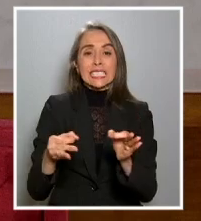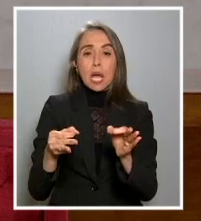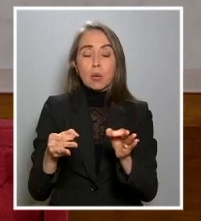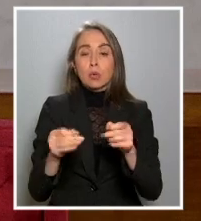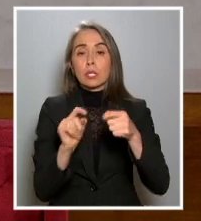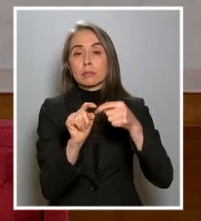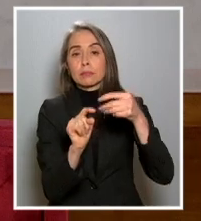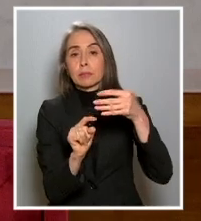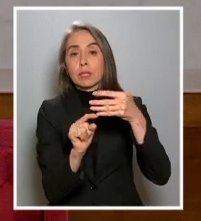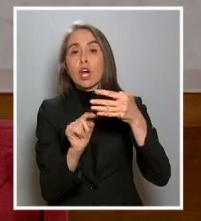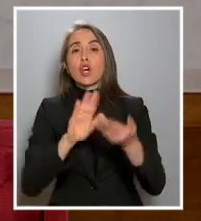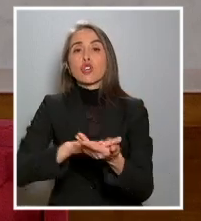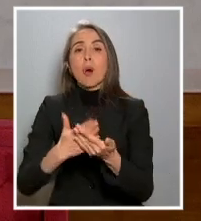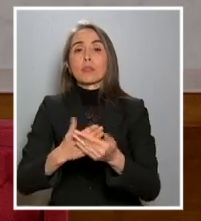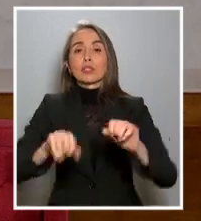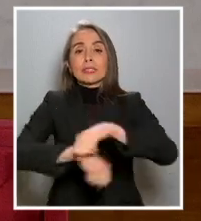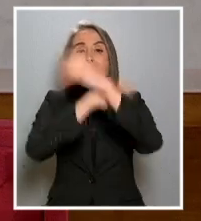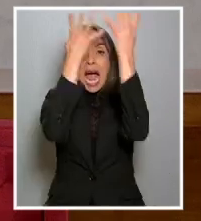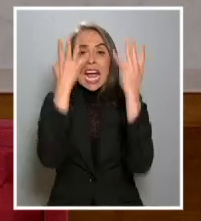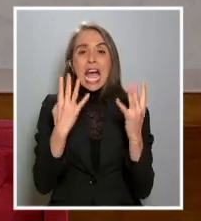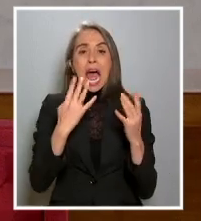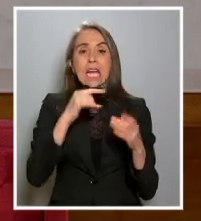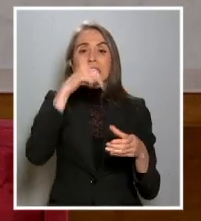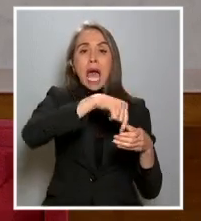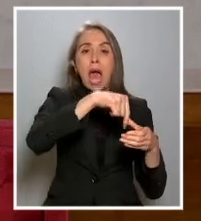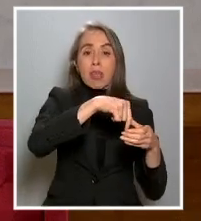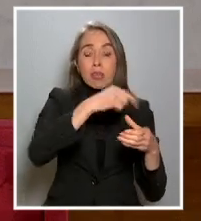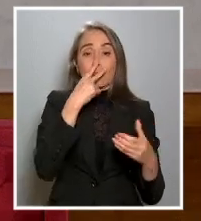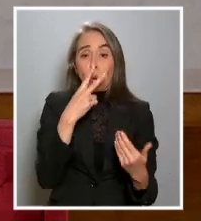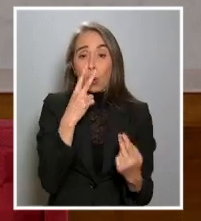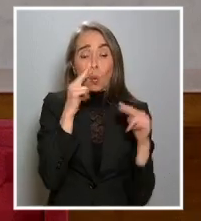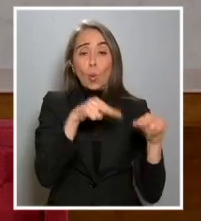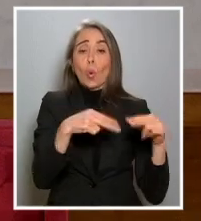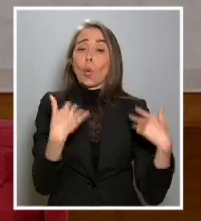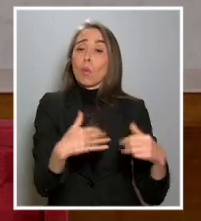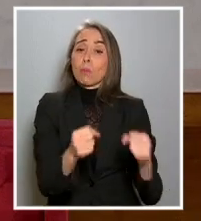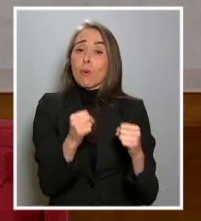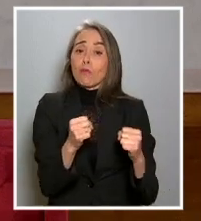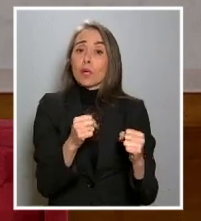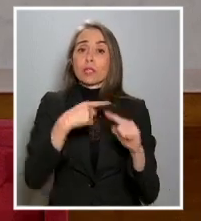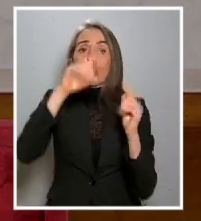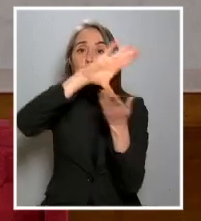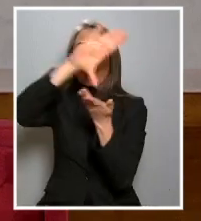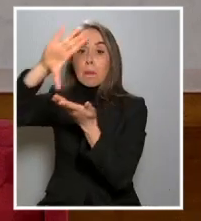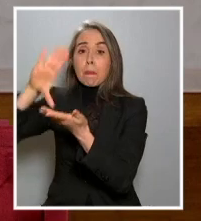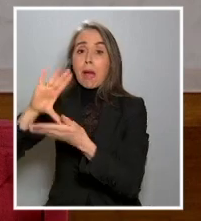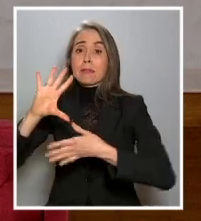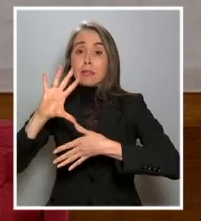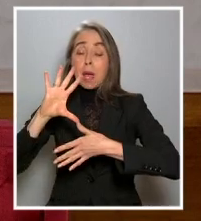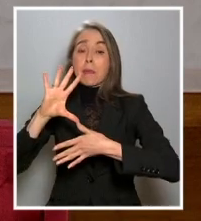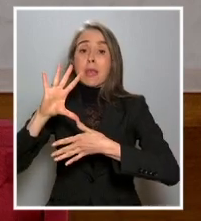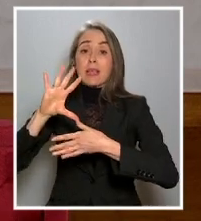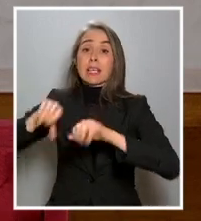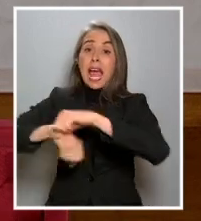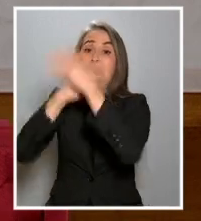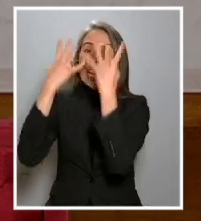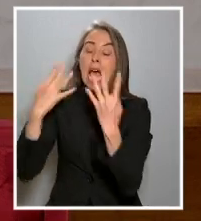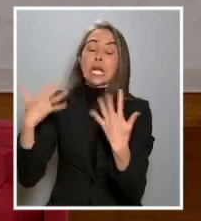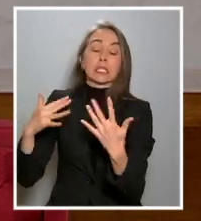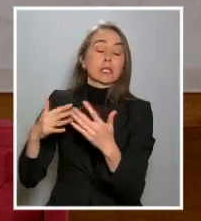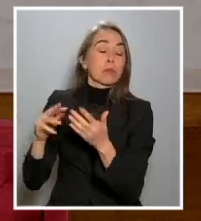condiciones de las cárceles, tal como nos demuestra duramente la realidad de muchos países de nuestra región. Por